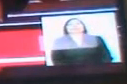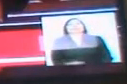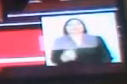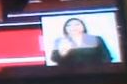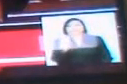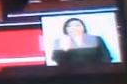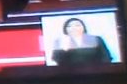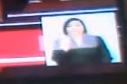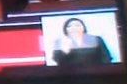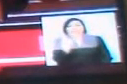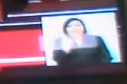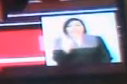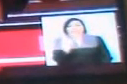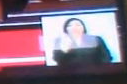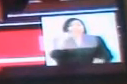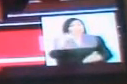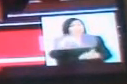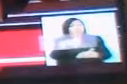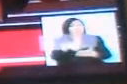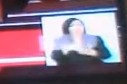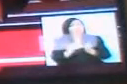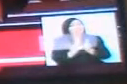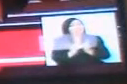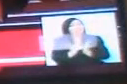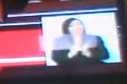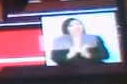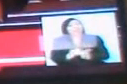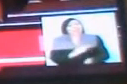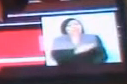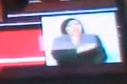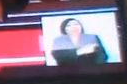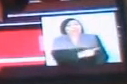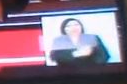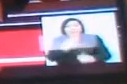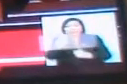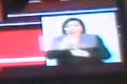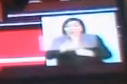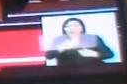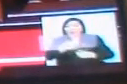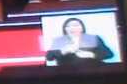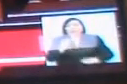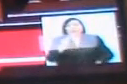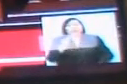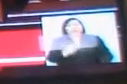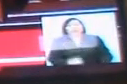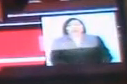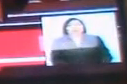Primero, pondremos nuestro mayor esfuerzo en la lucha contra la corrupción.